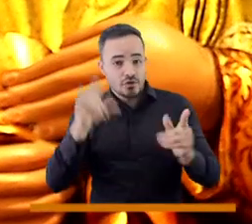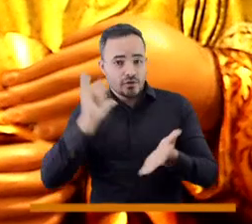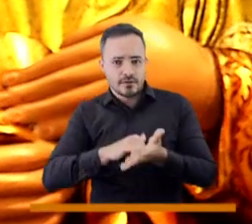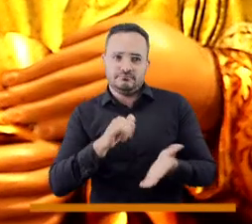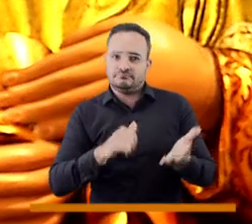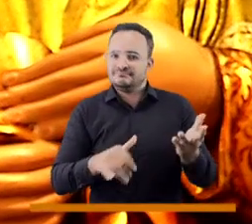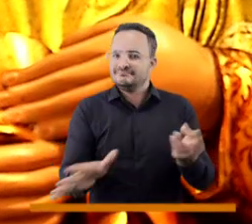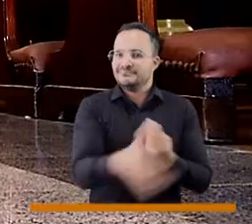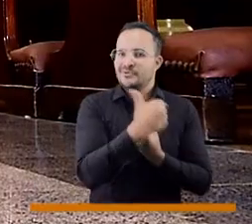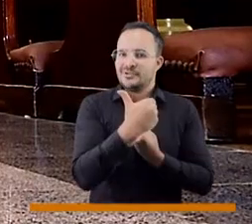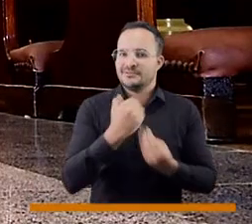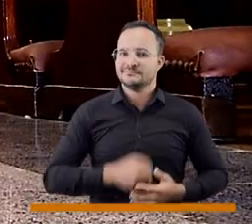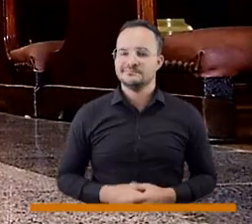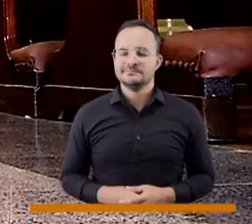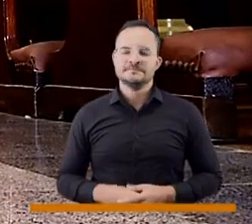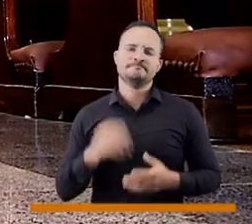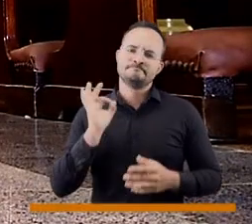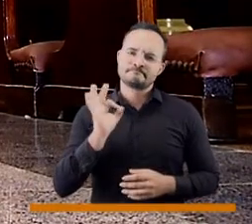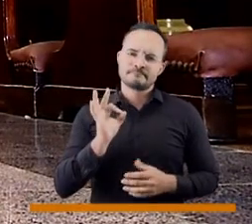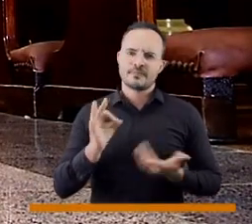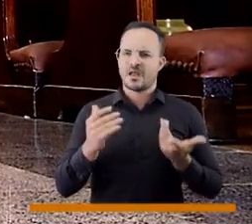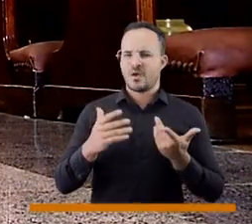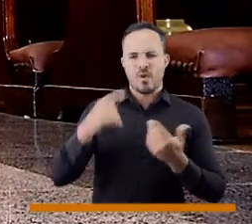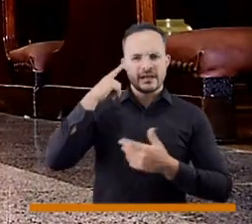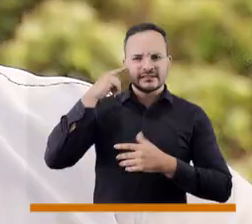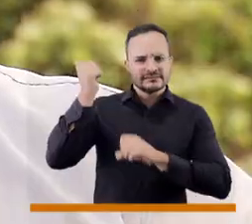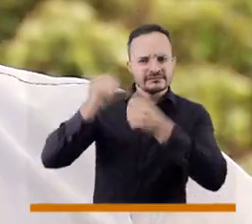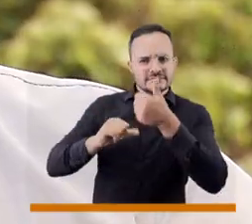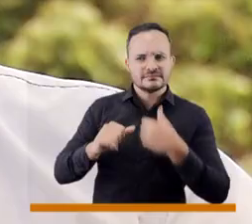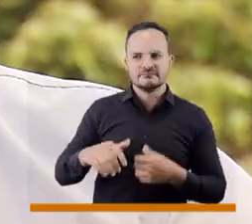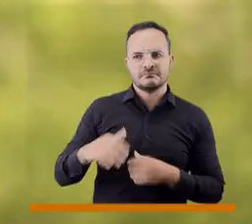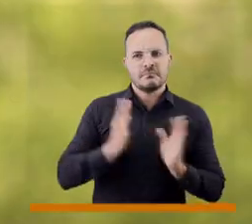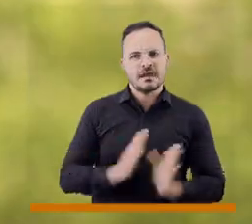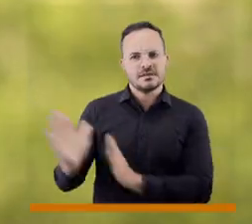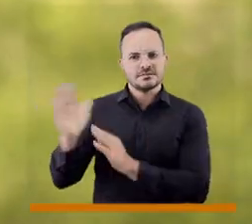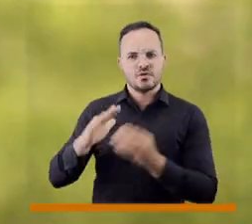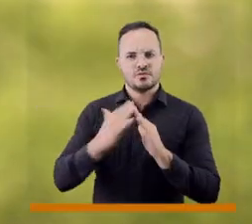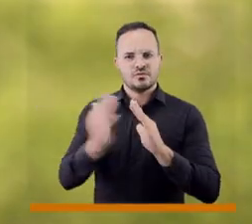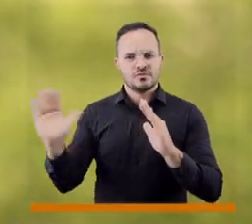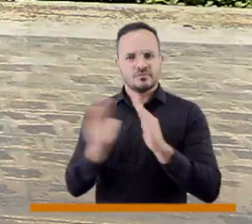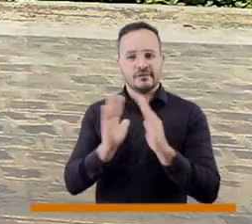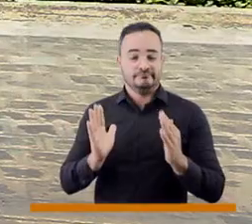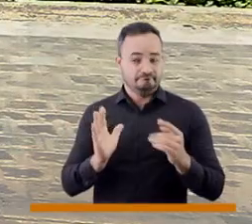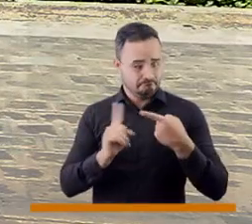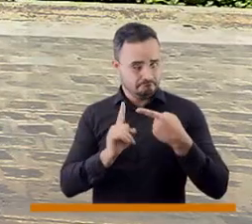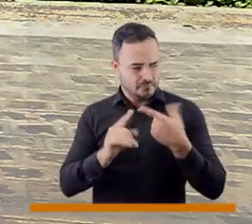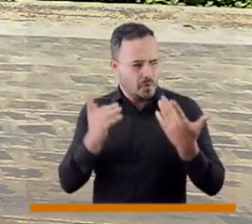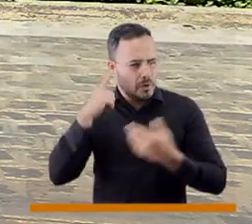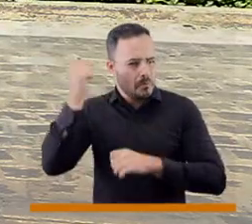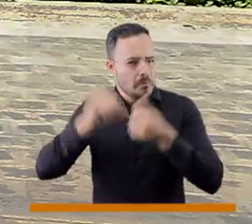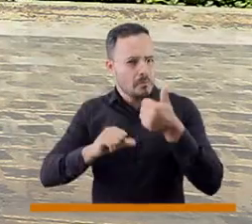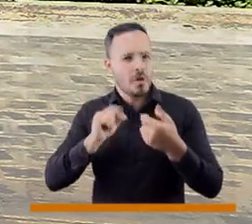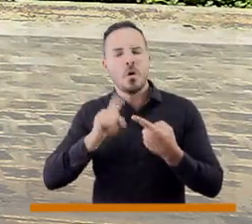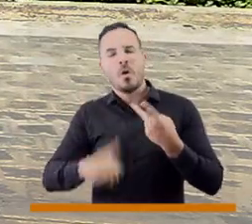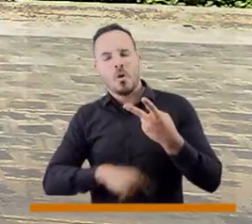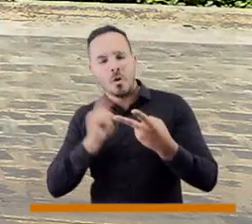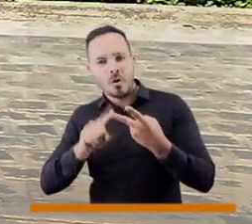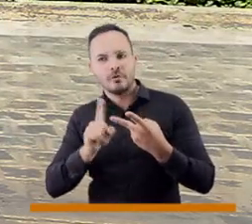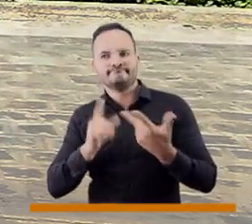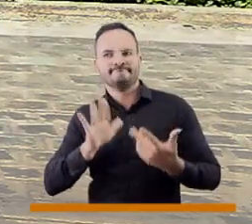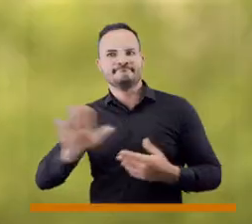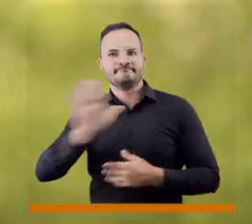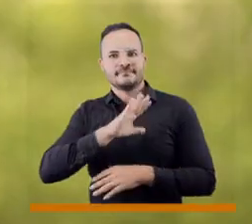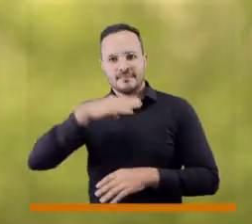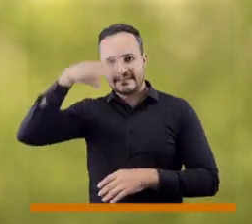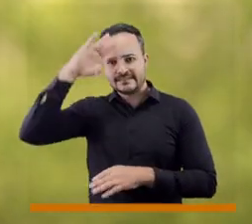también protege a los que no creen. Desafíos del desarrollo de la planeación urbana y la pluralidad para